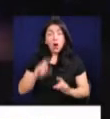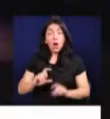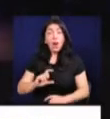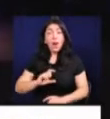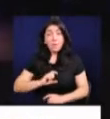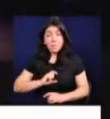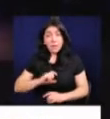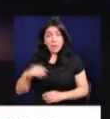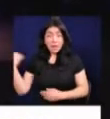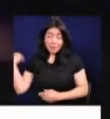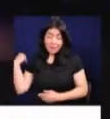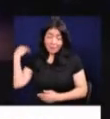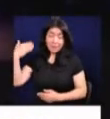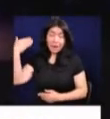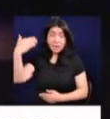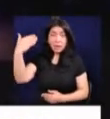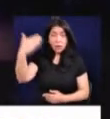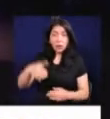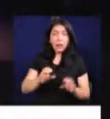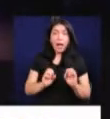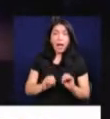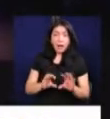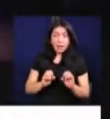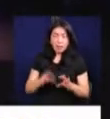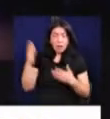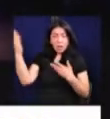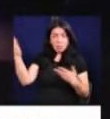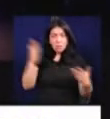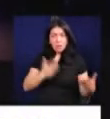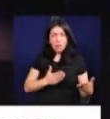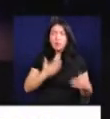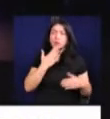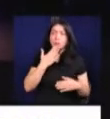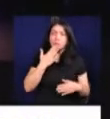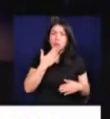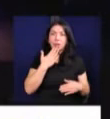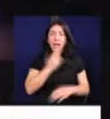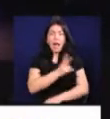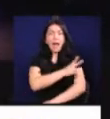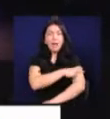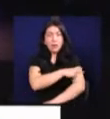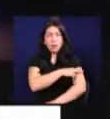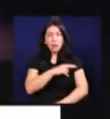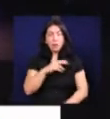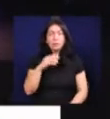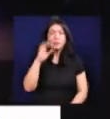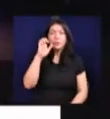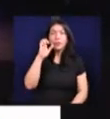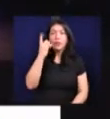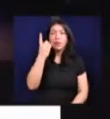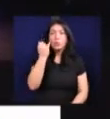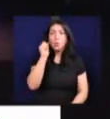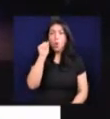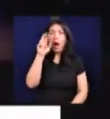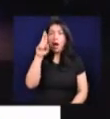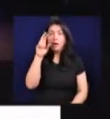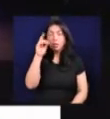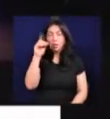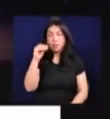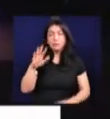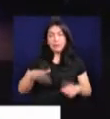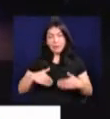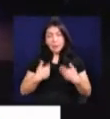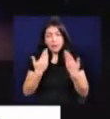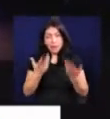tenemos que tener una cultura de calidad porque de esa manera los procesos van a ser mucho más fluido los procesos van a ser mucho más